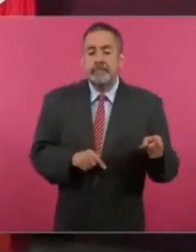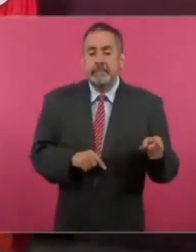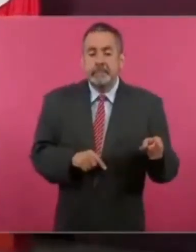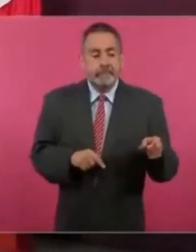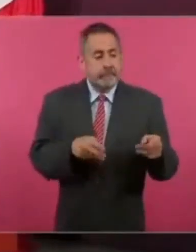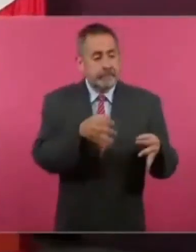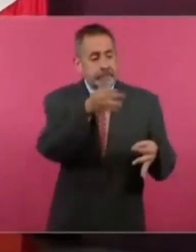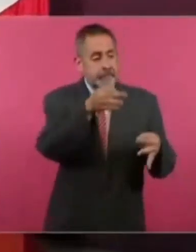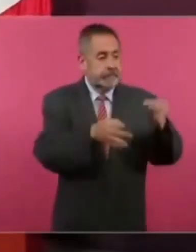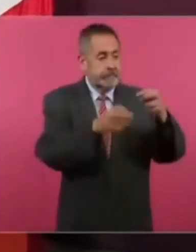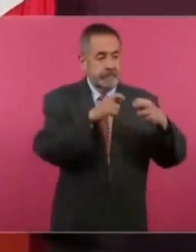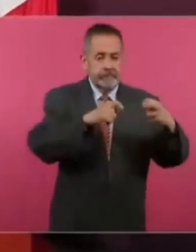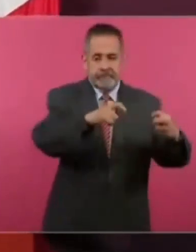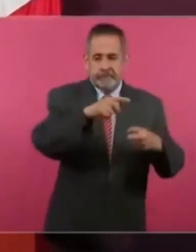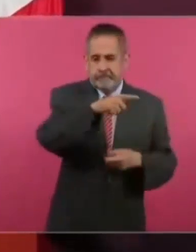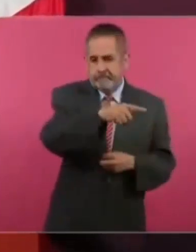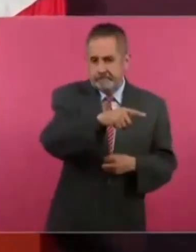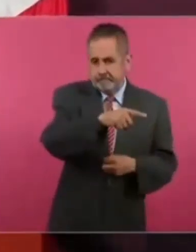ministro